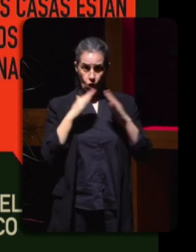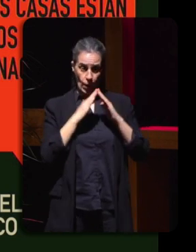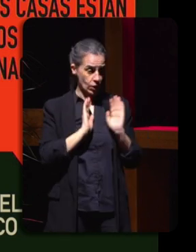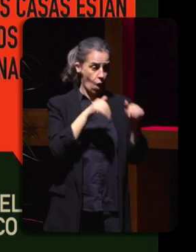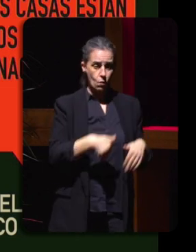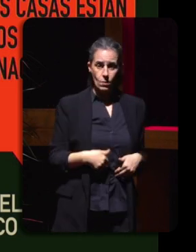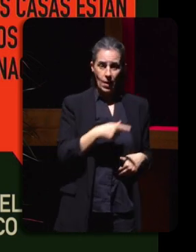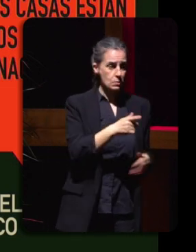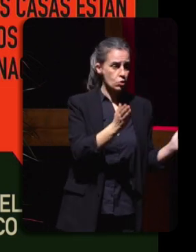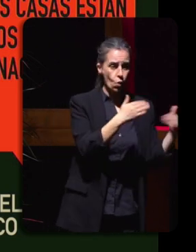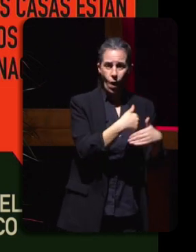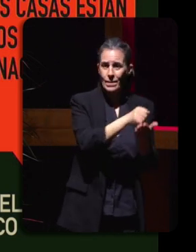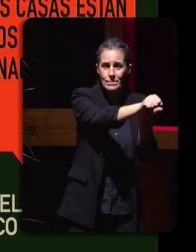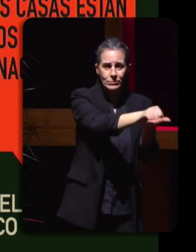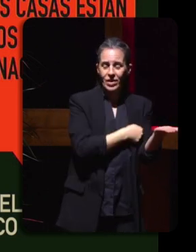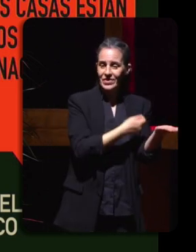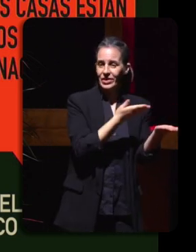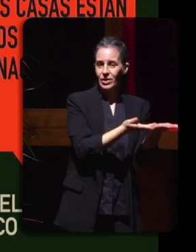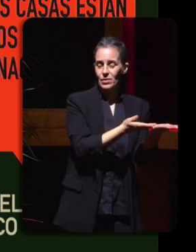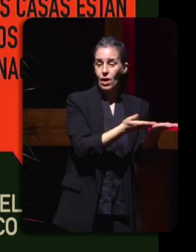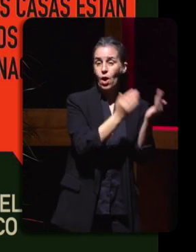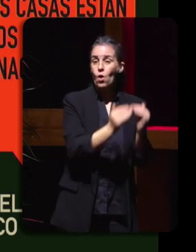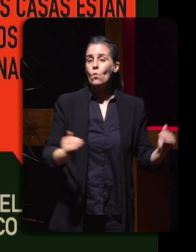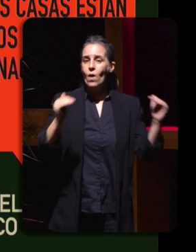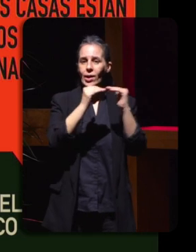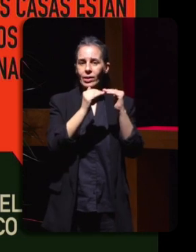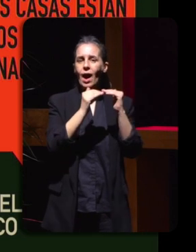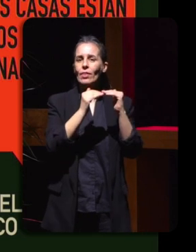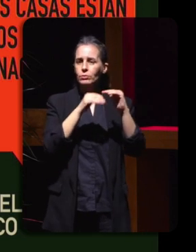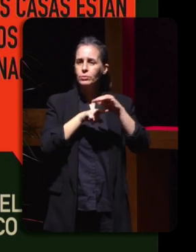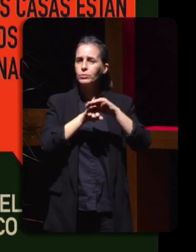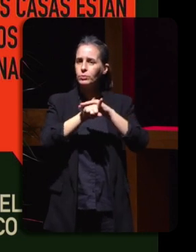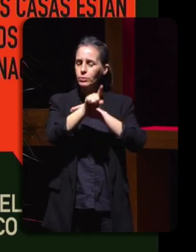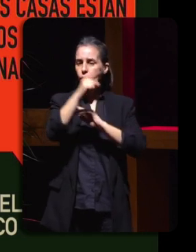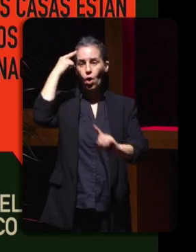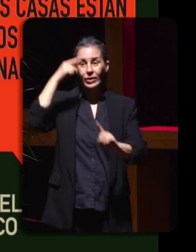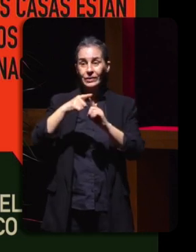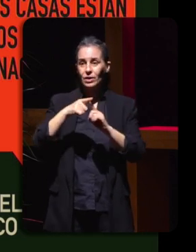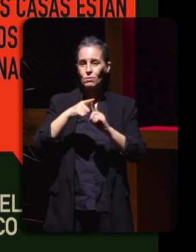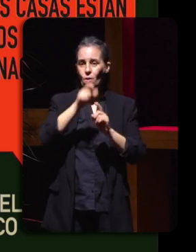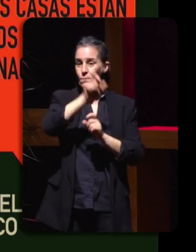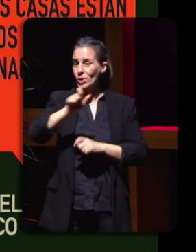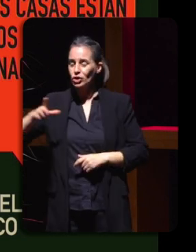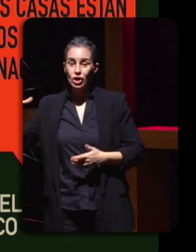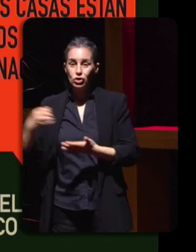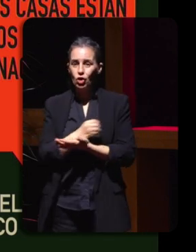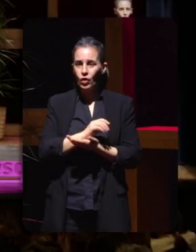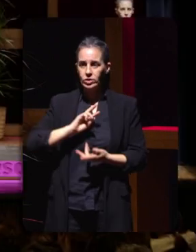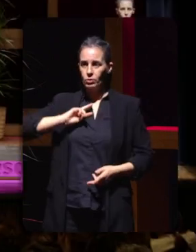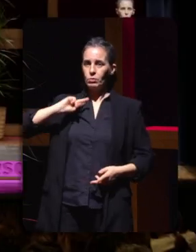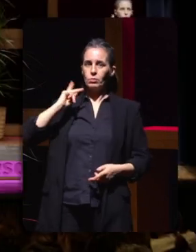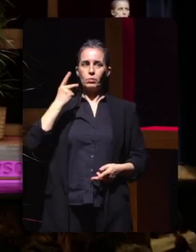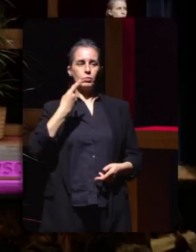las casas están vacías y la igualdad avanza cada día para convertirnos a todos en hombres blancos con un contrato